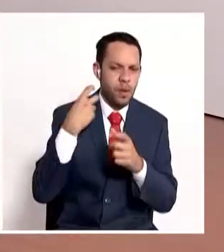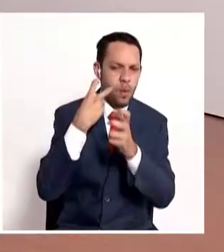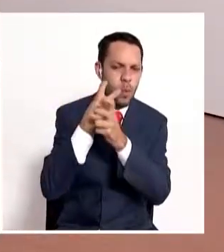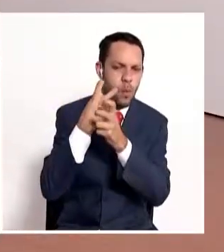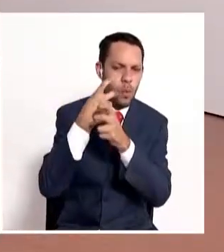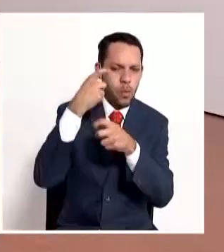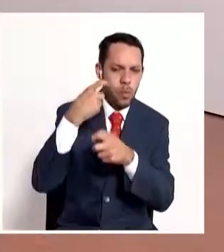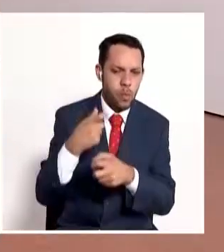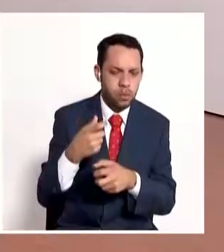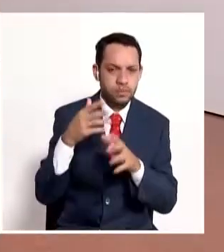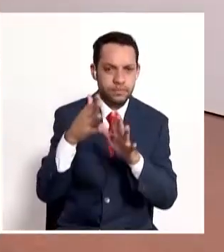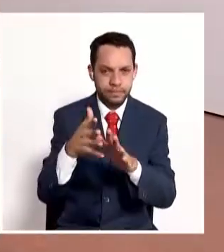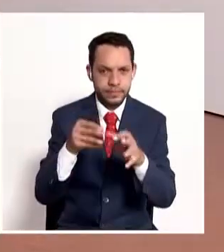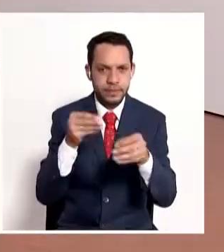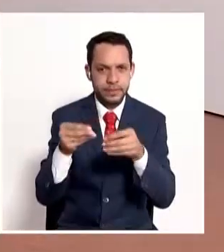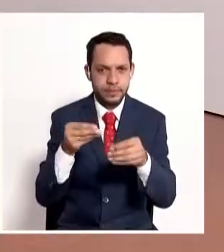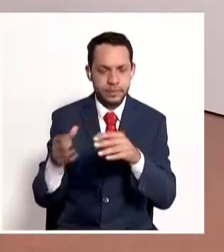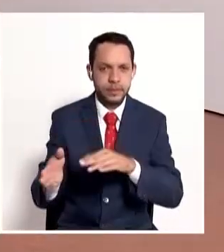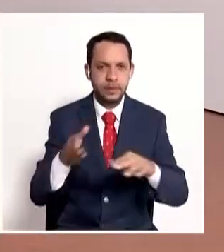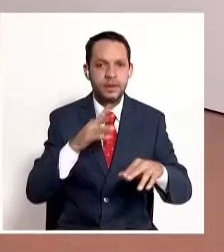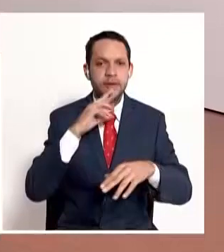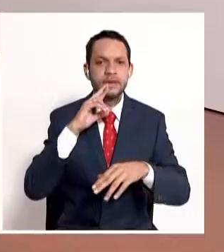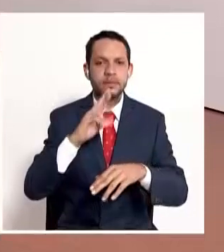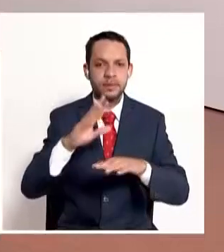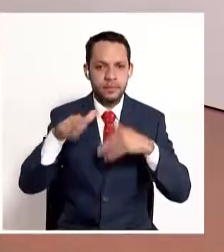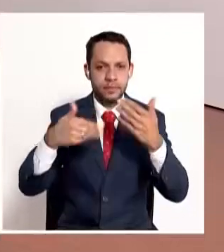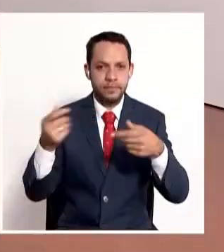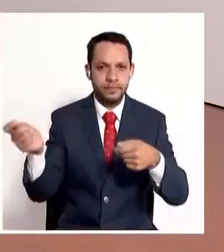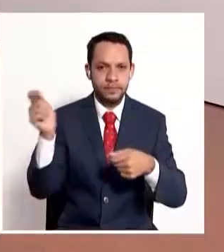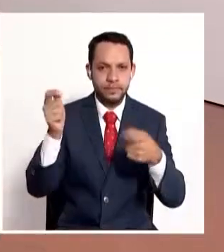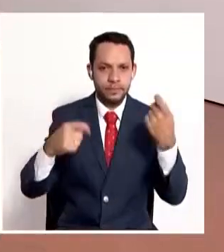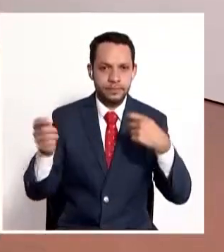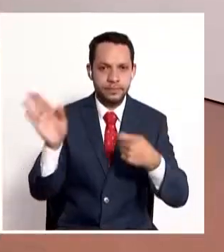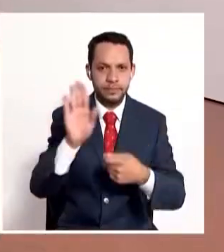debe de hacer esta pregunta la responderemos después de estas notas saludables